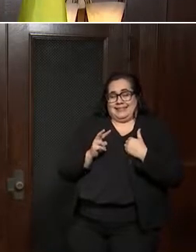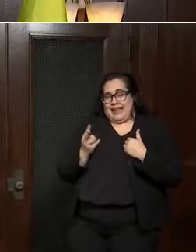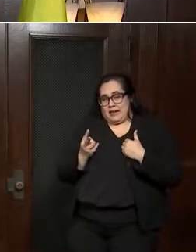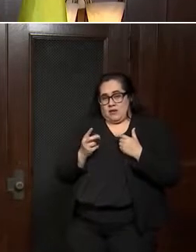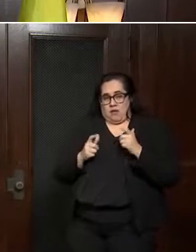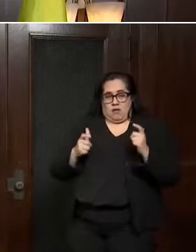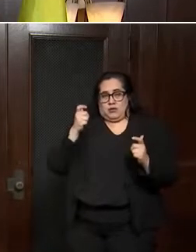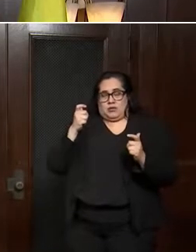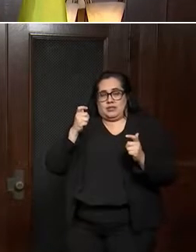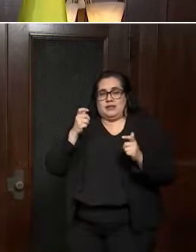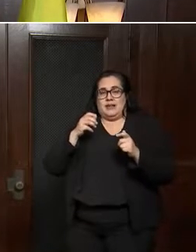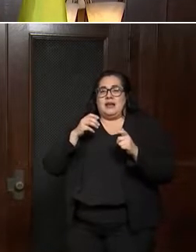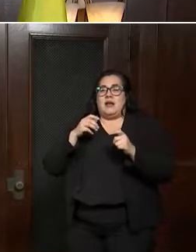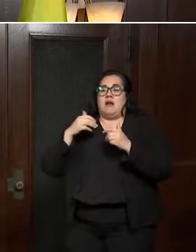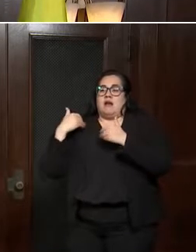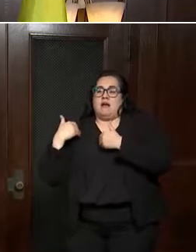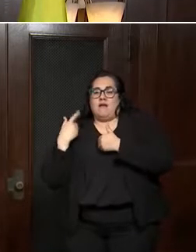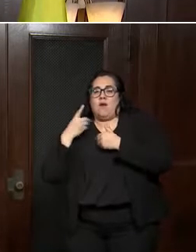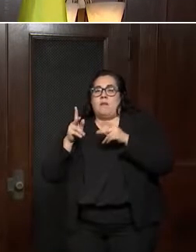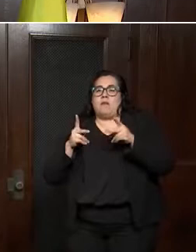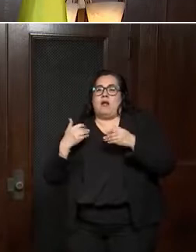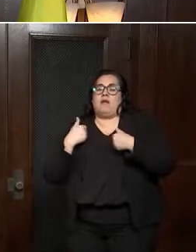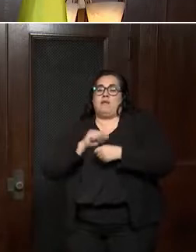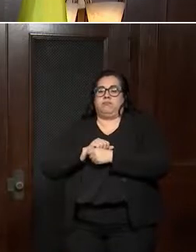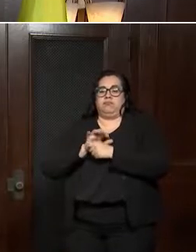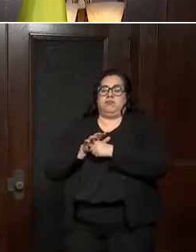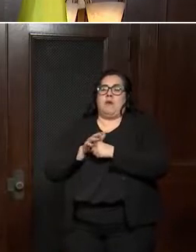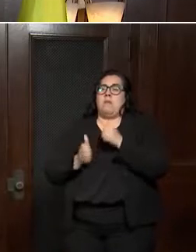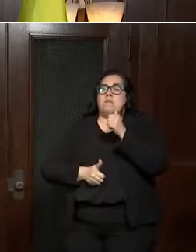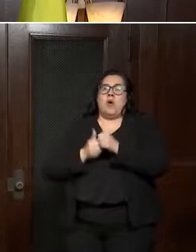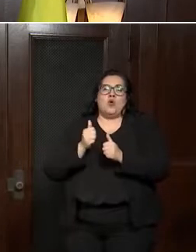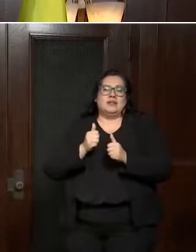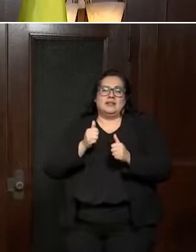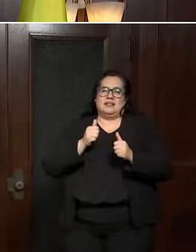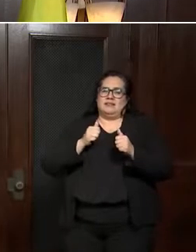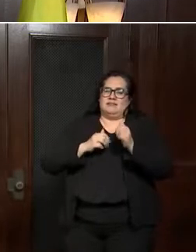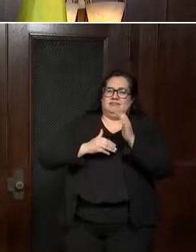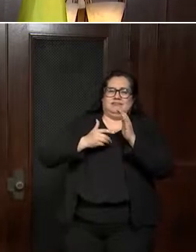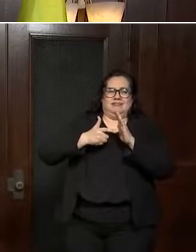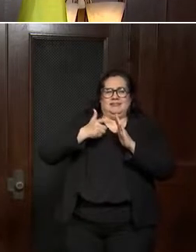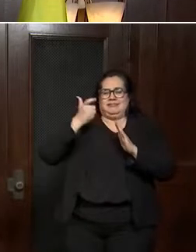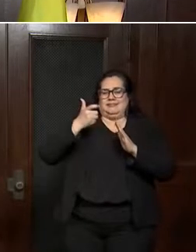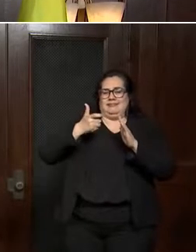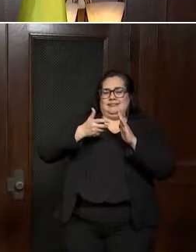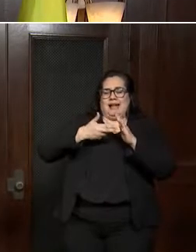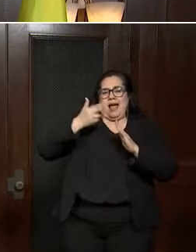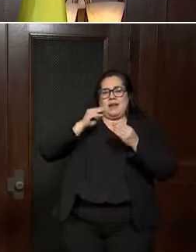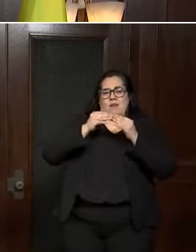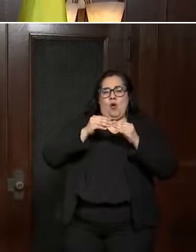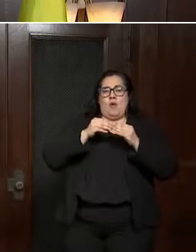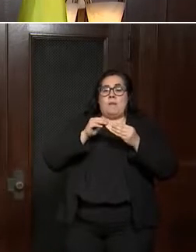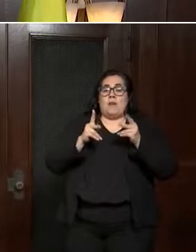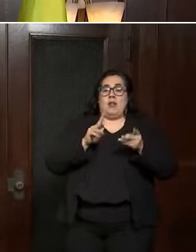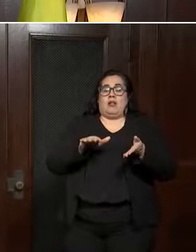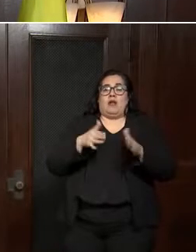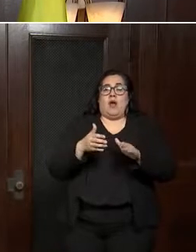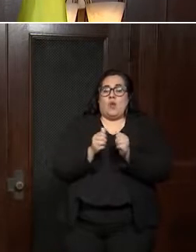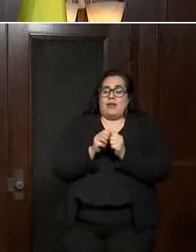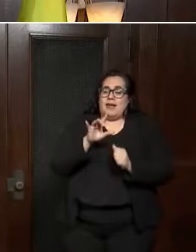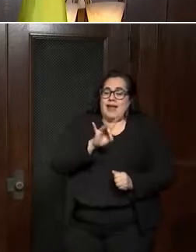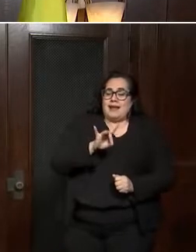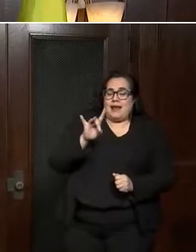más alta tasa de infección y la más alta tasa de muertos en el estado, con